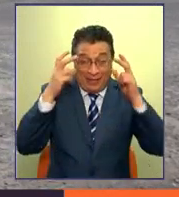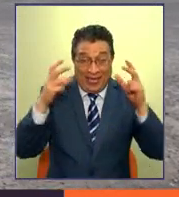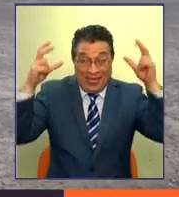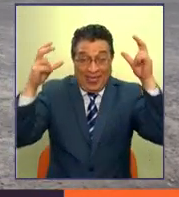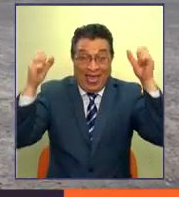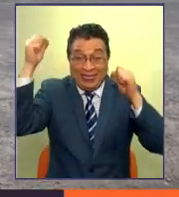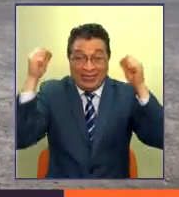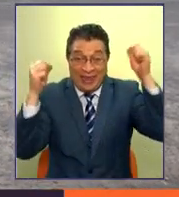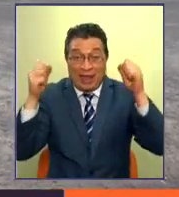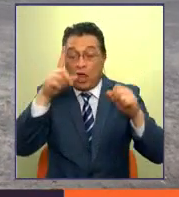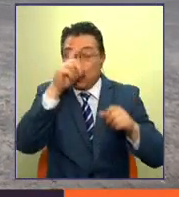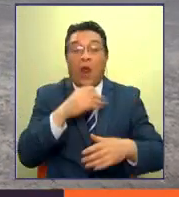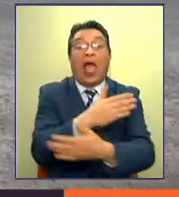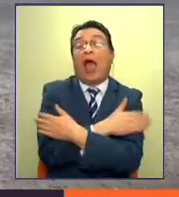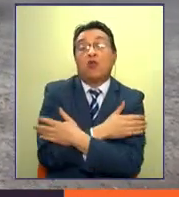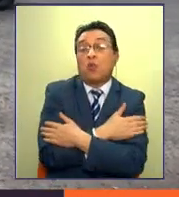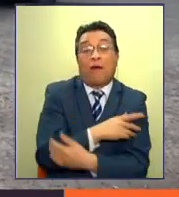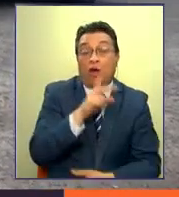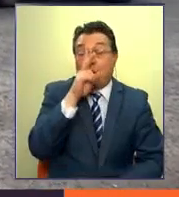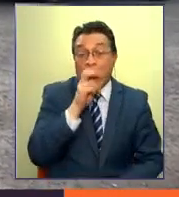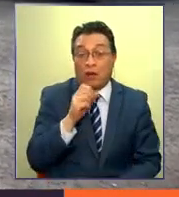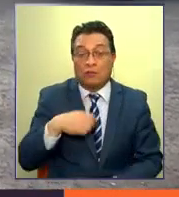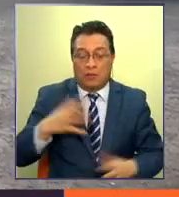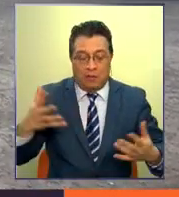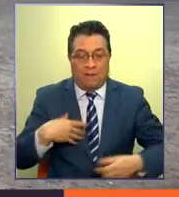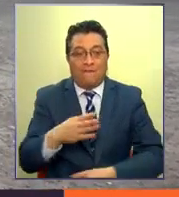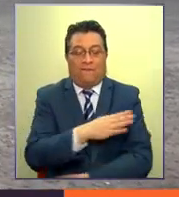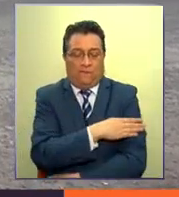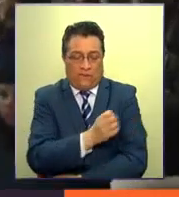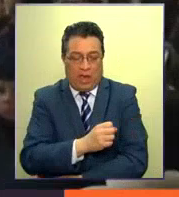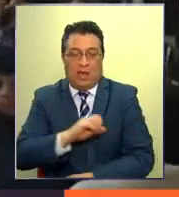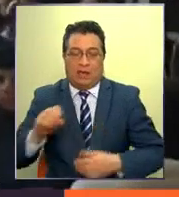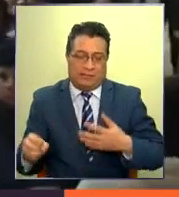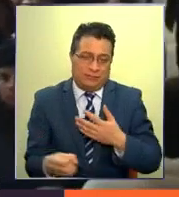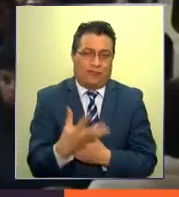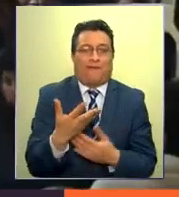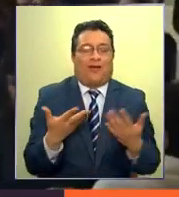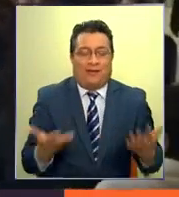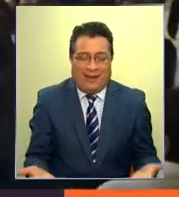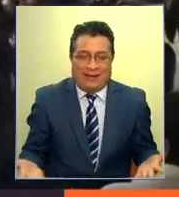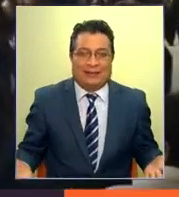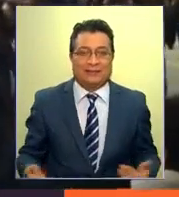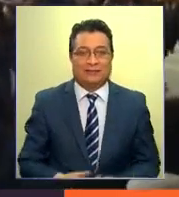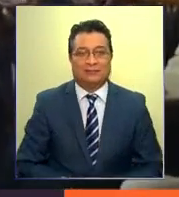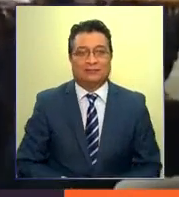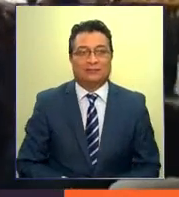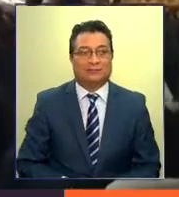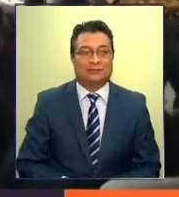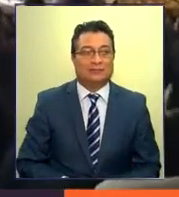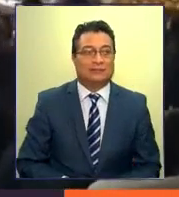el año nuevo para México. Es donde renovamos nuestra fe y renovamos nuestro año.